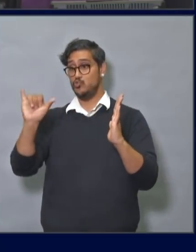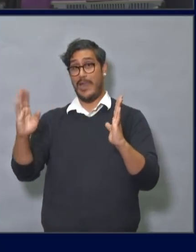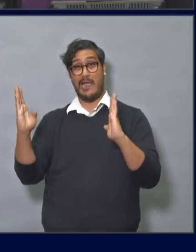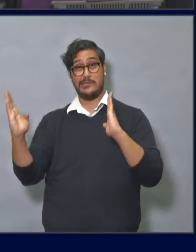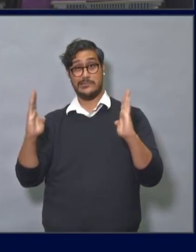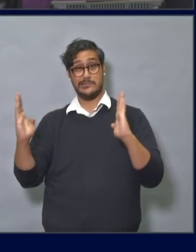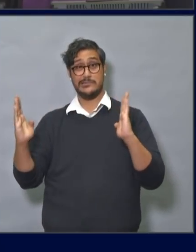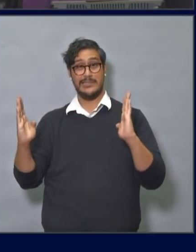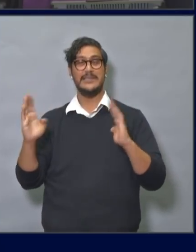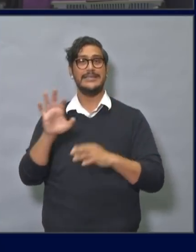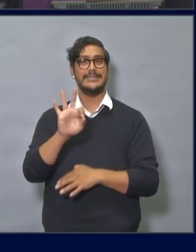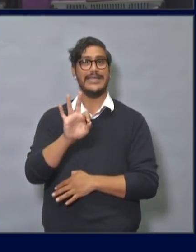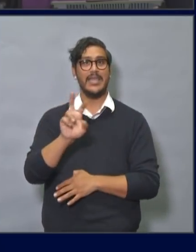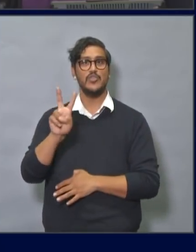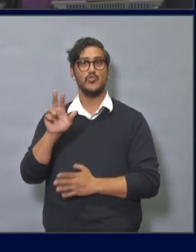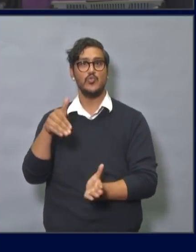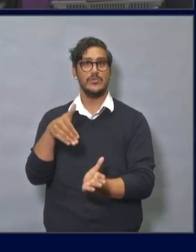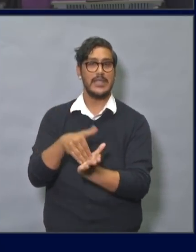de